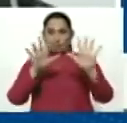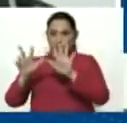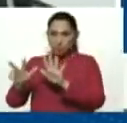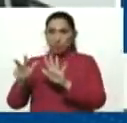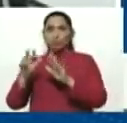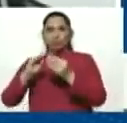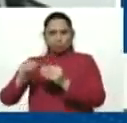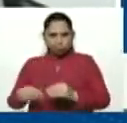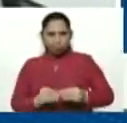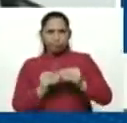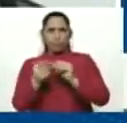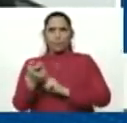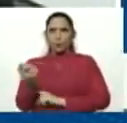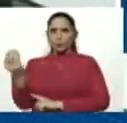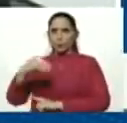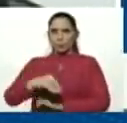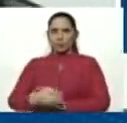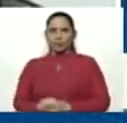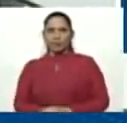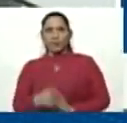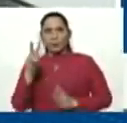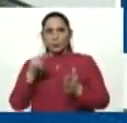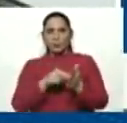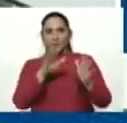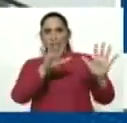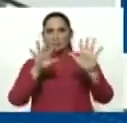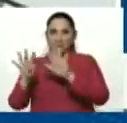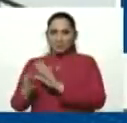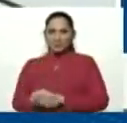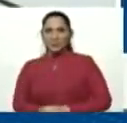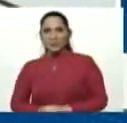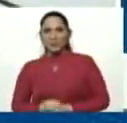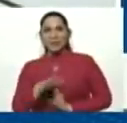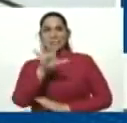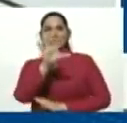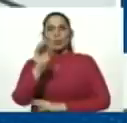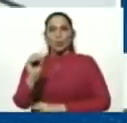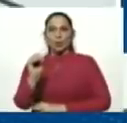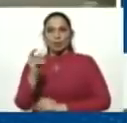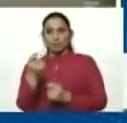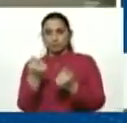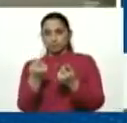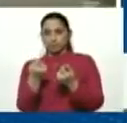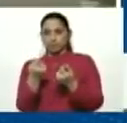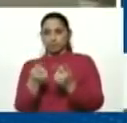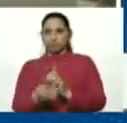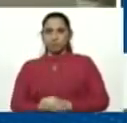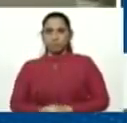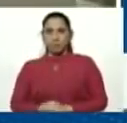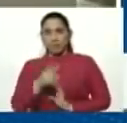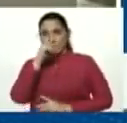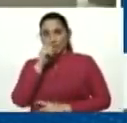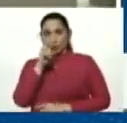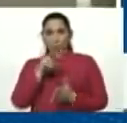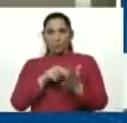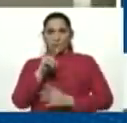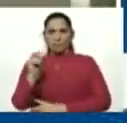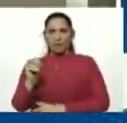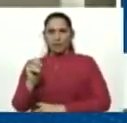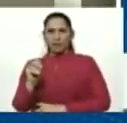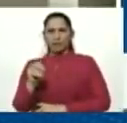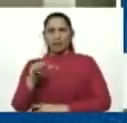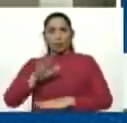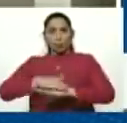se recuperó un poquito más, 2019, que se colocó en 50. Y en el año 2020, producto